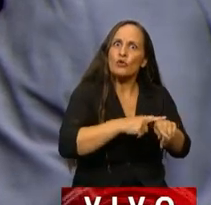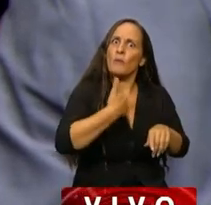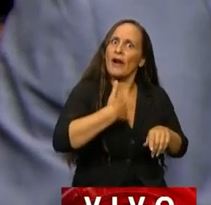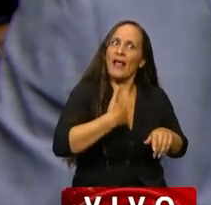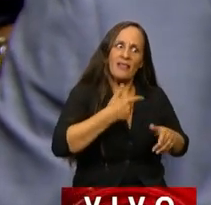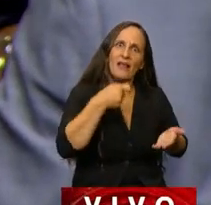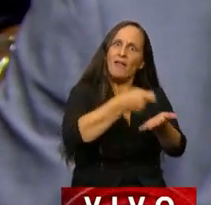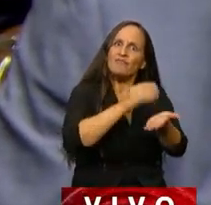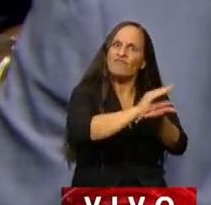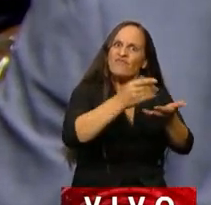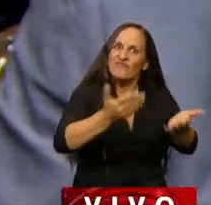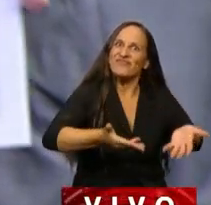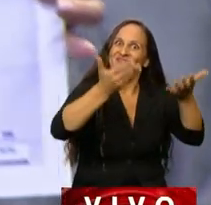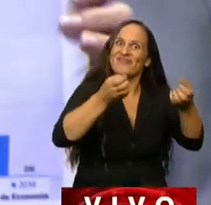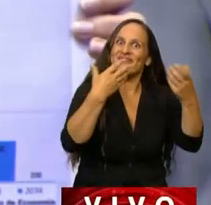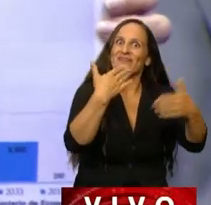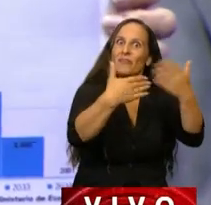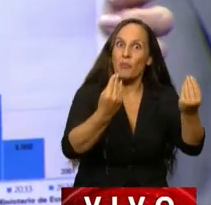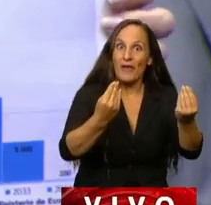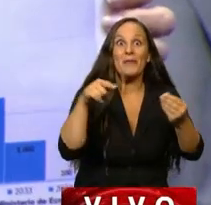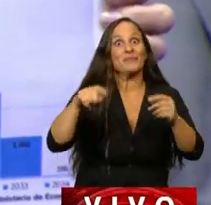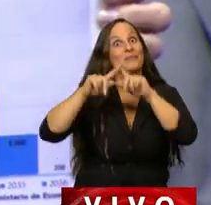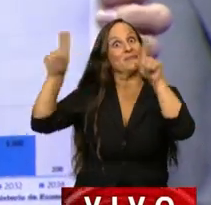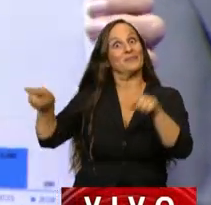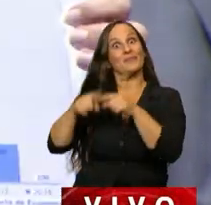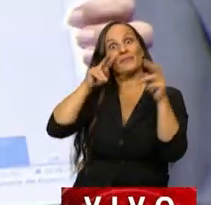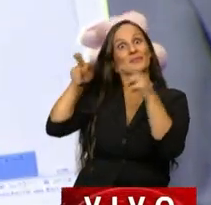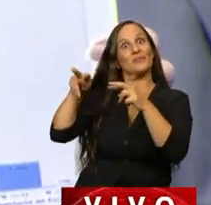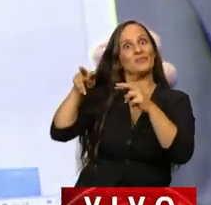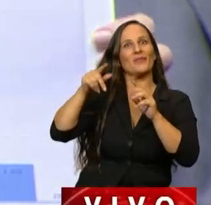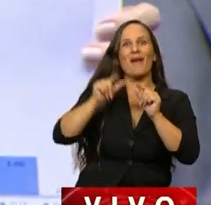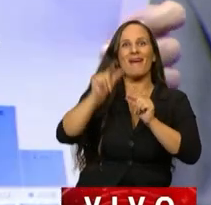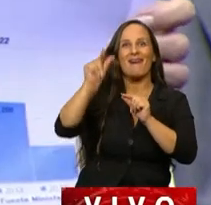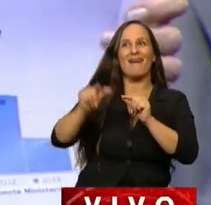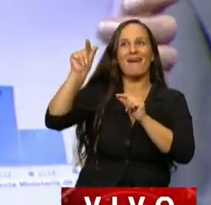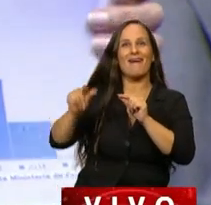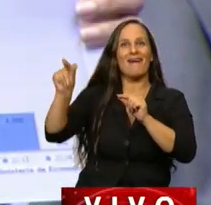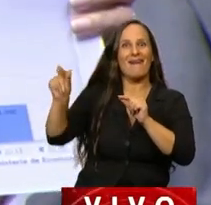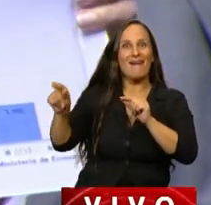nuestro país. Y aquí traje un gráfico donde muestra